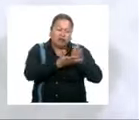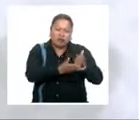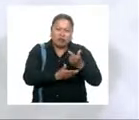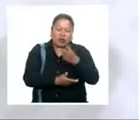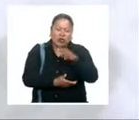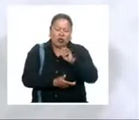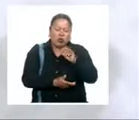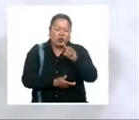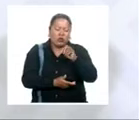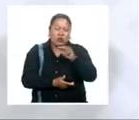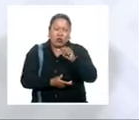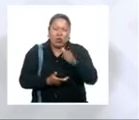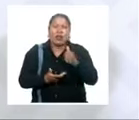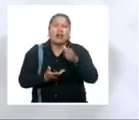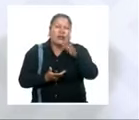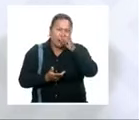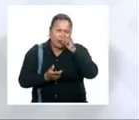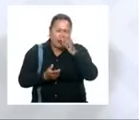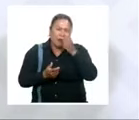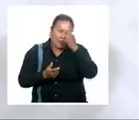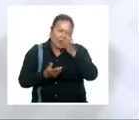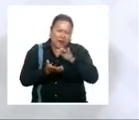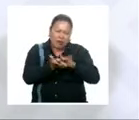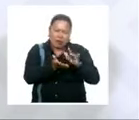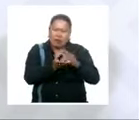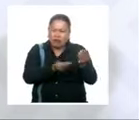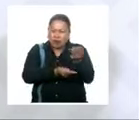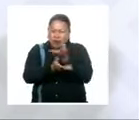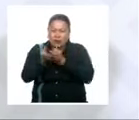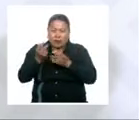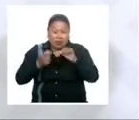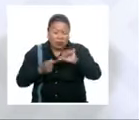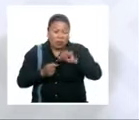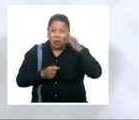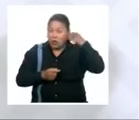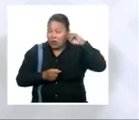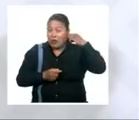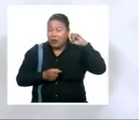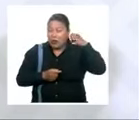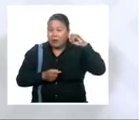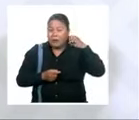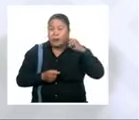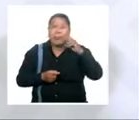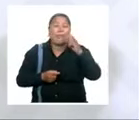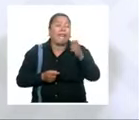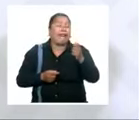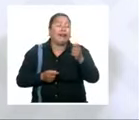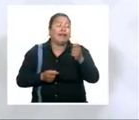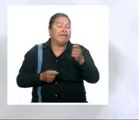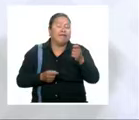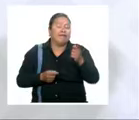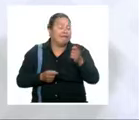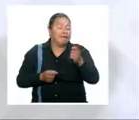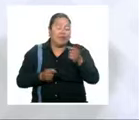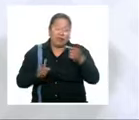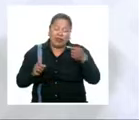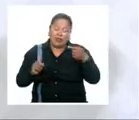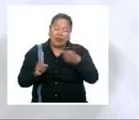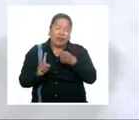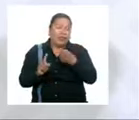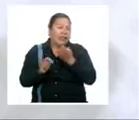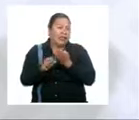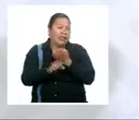la Guelaguetza, Oaxaca hoy en día es uno de los lugares más